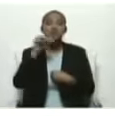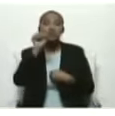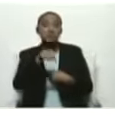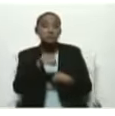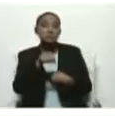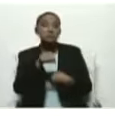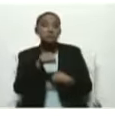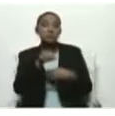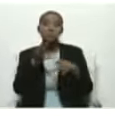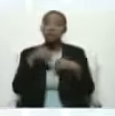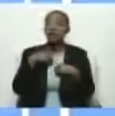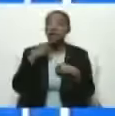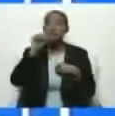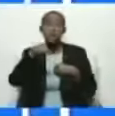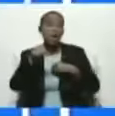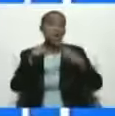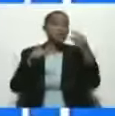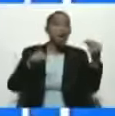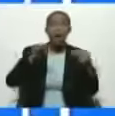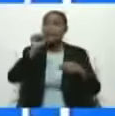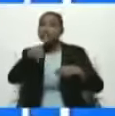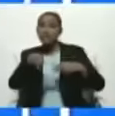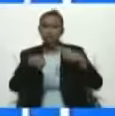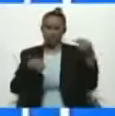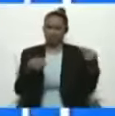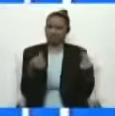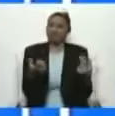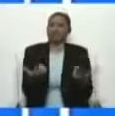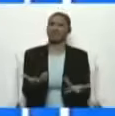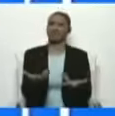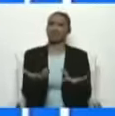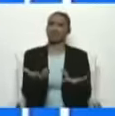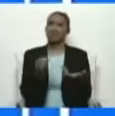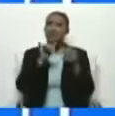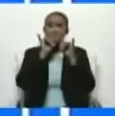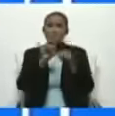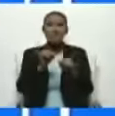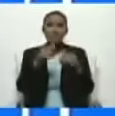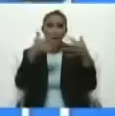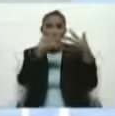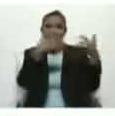impugnará, reconoce, impugnará. En el mismo medio.